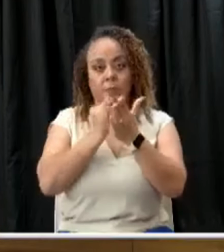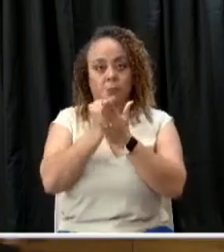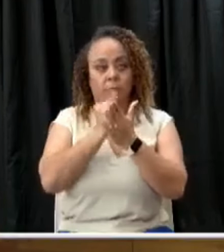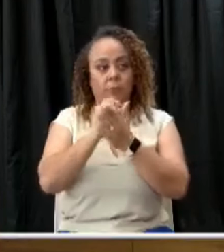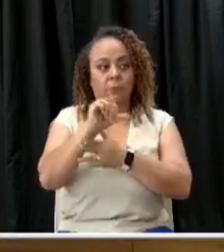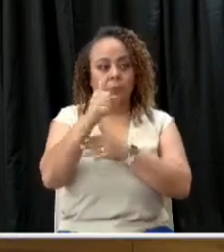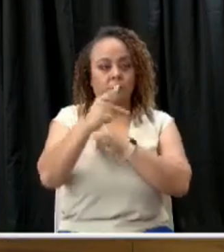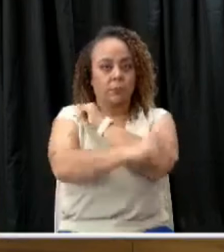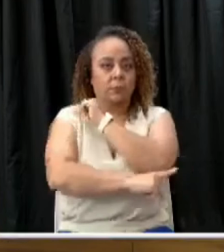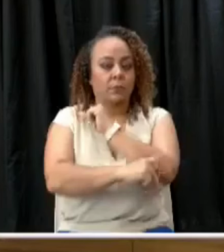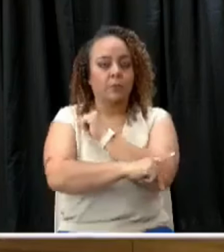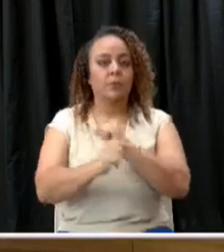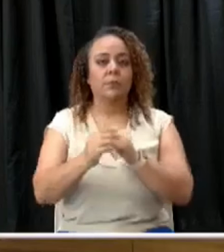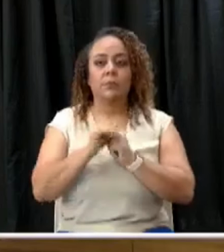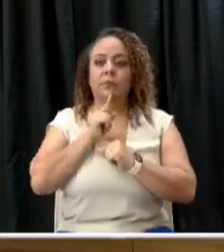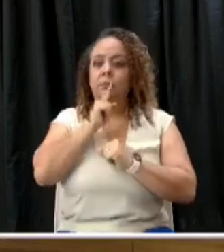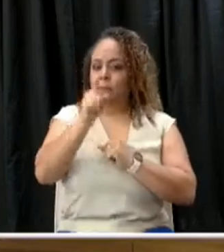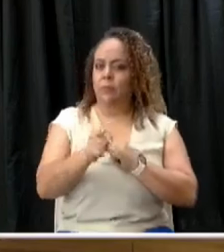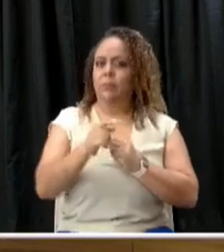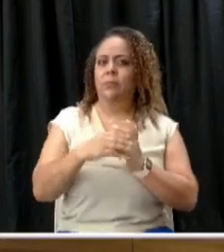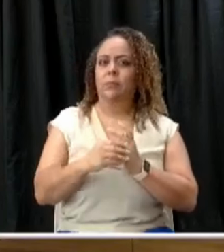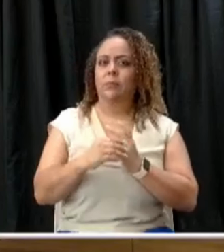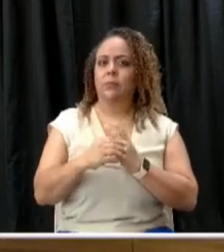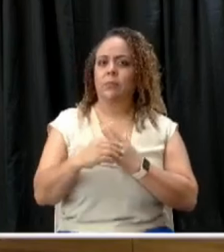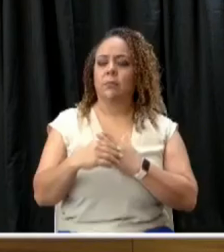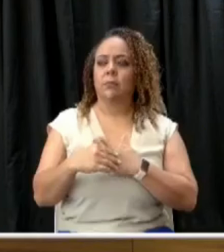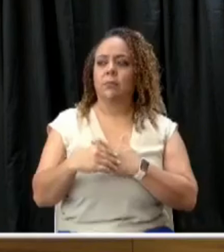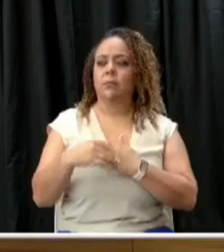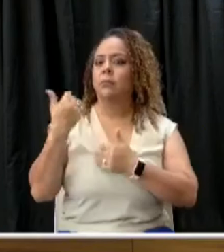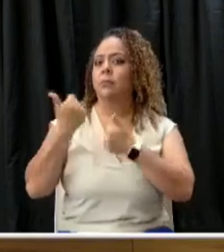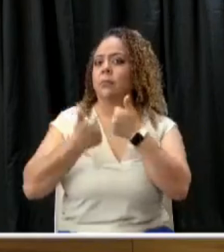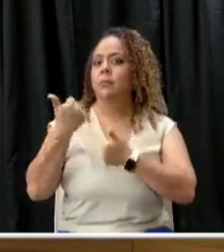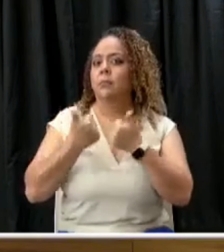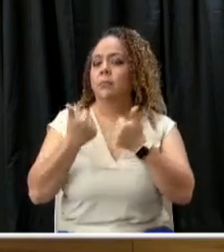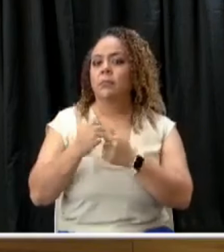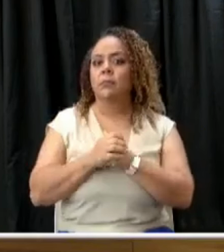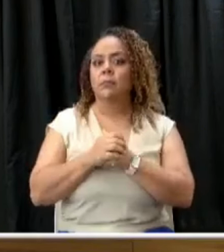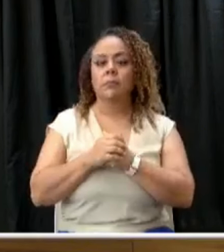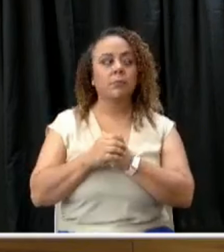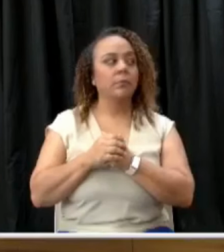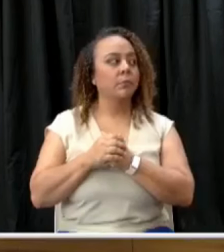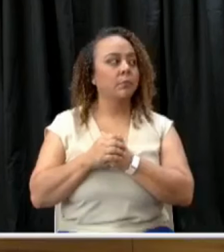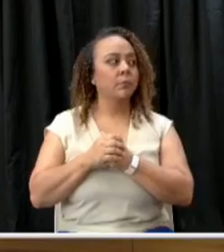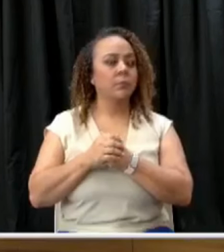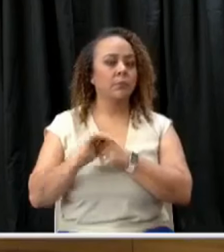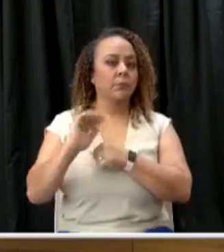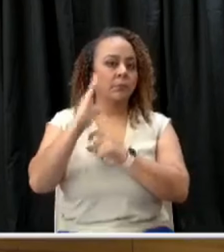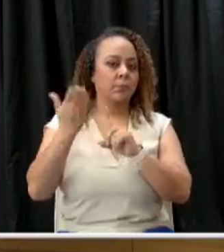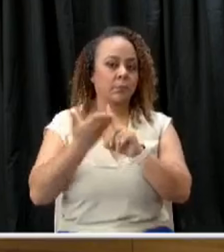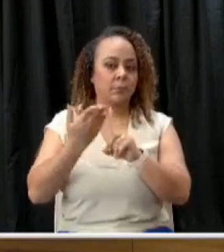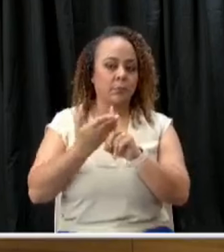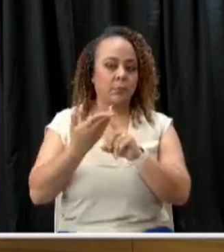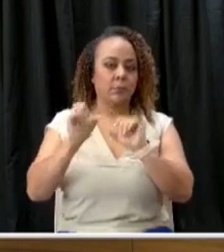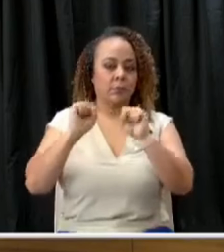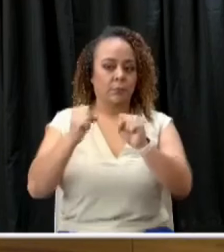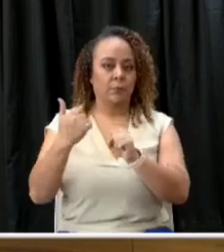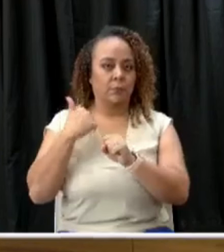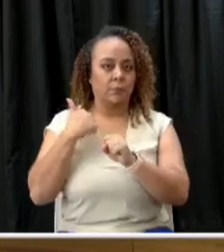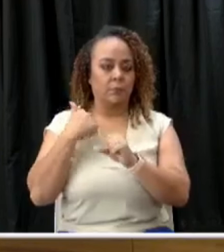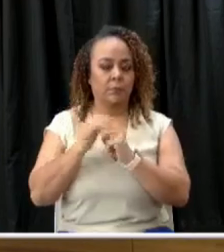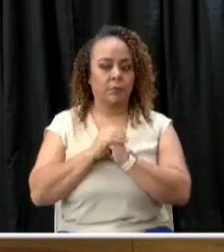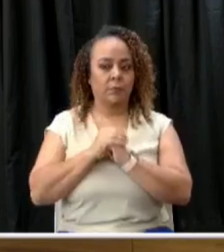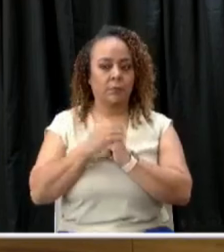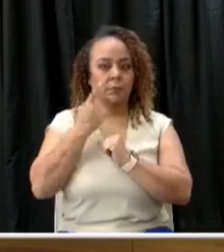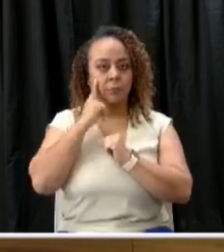otros países, realmente cuál es el impacto que nos puede generar